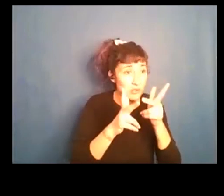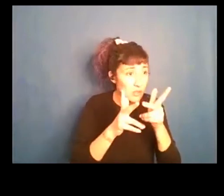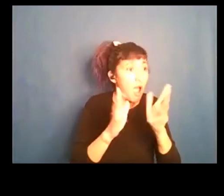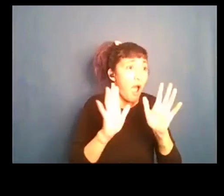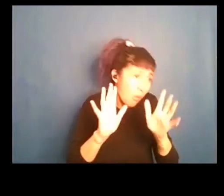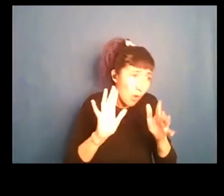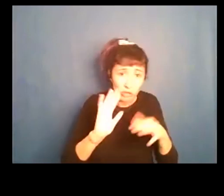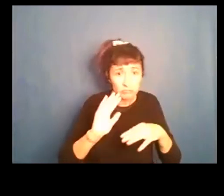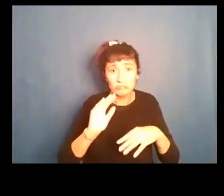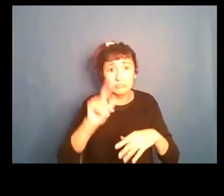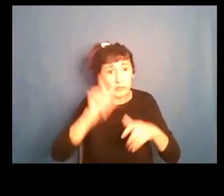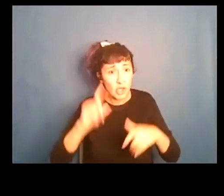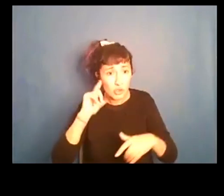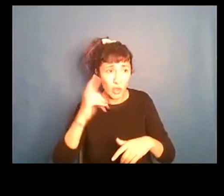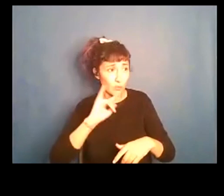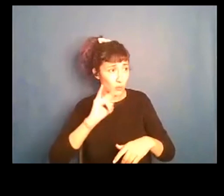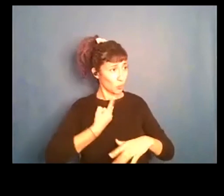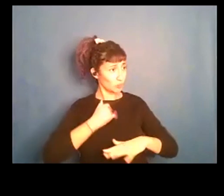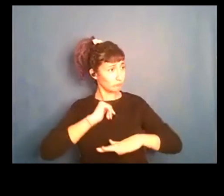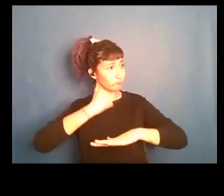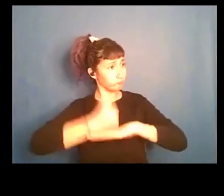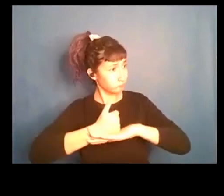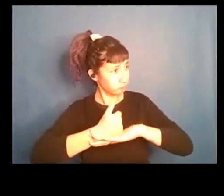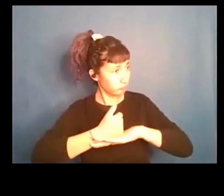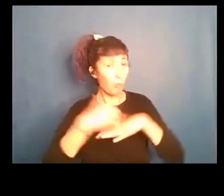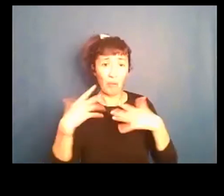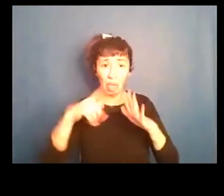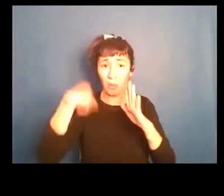la producción con video grabado también,